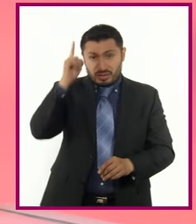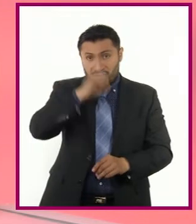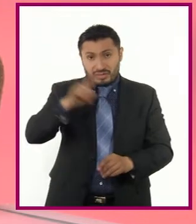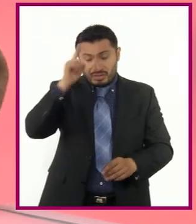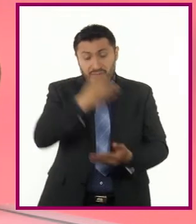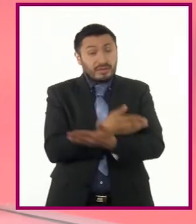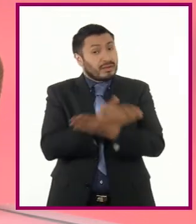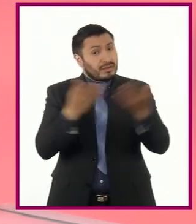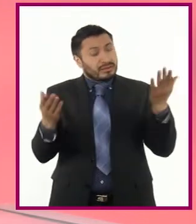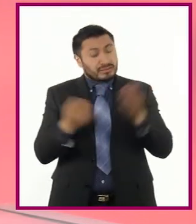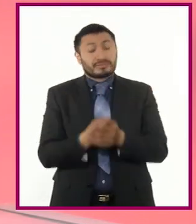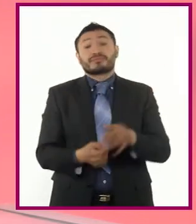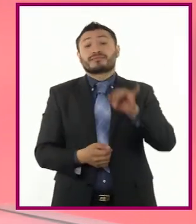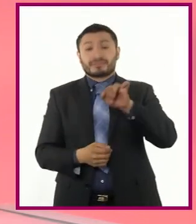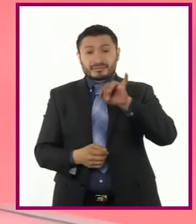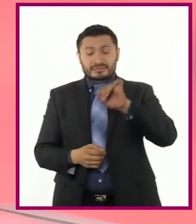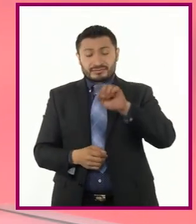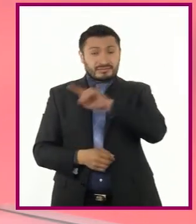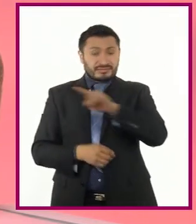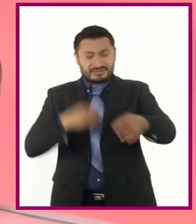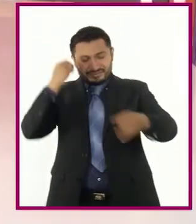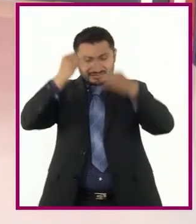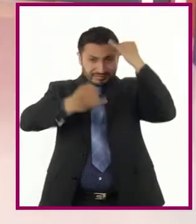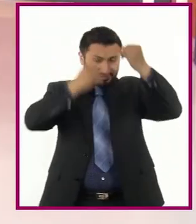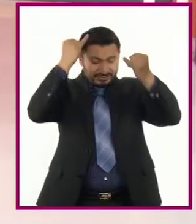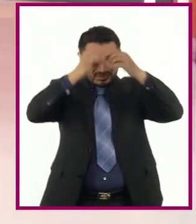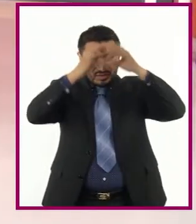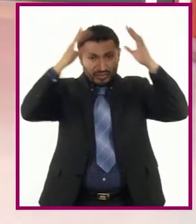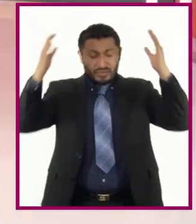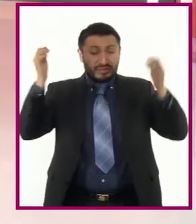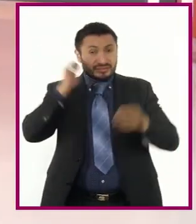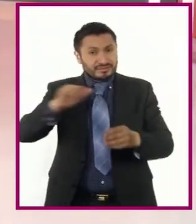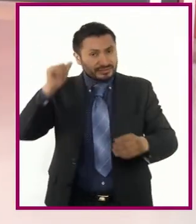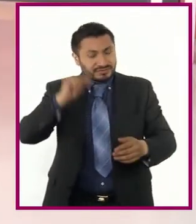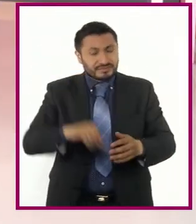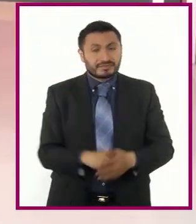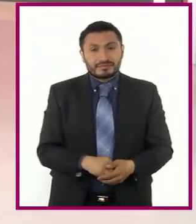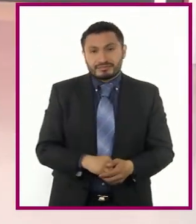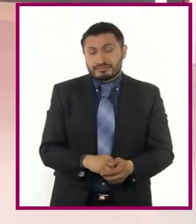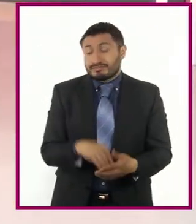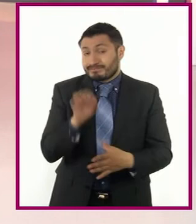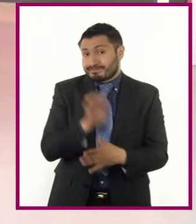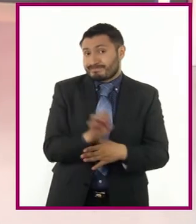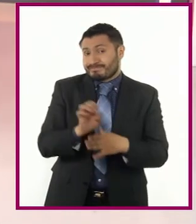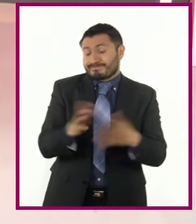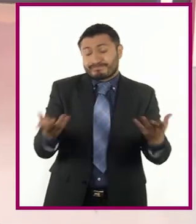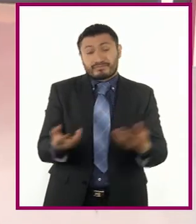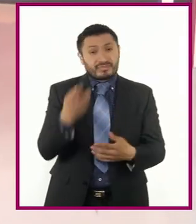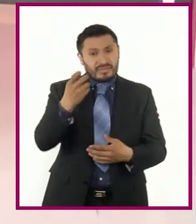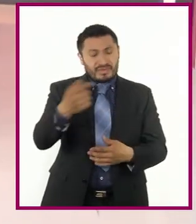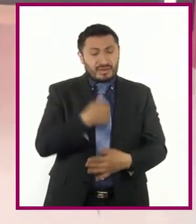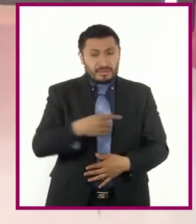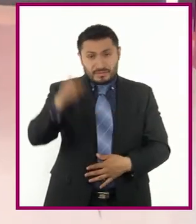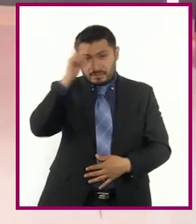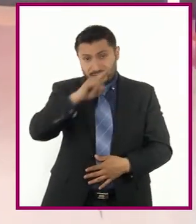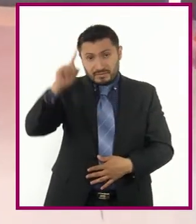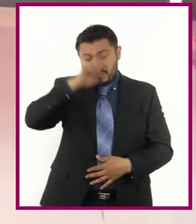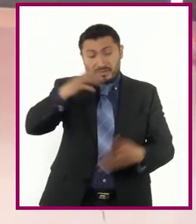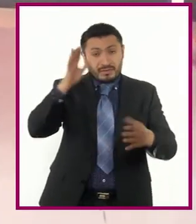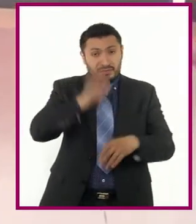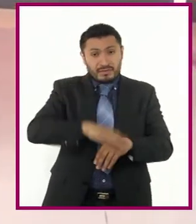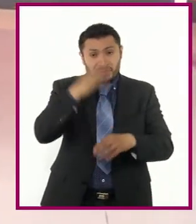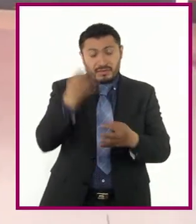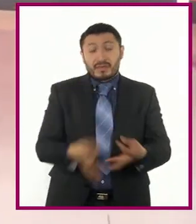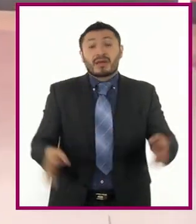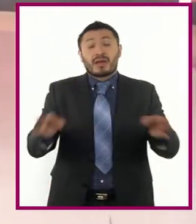muchachos. Sí tengan esta imaginación muy presente. Entonces, esa sería mi recomendación principal para